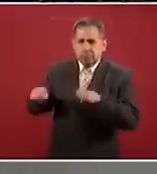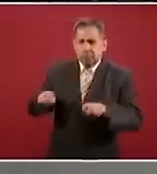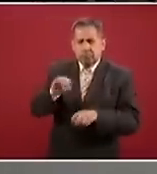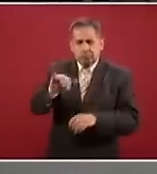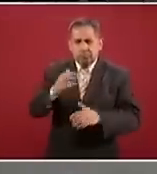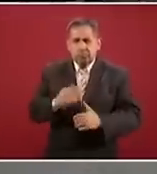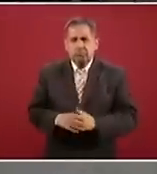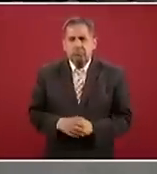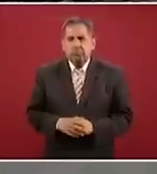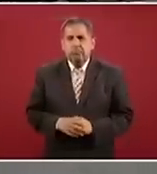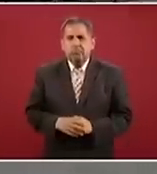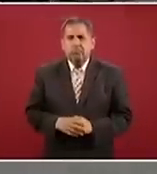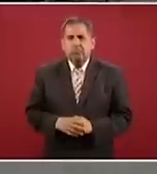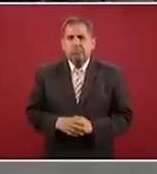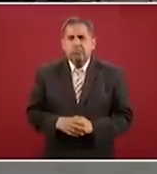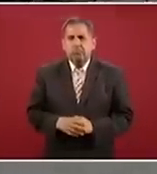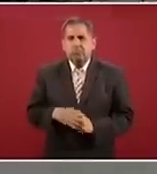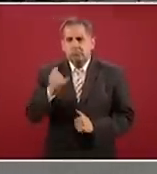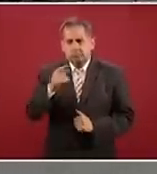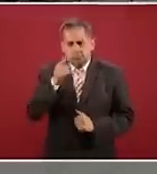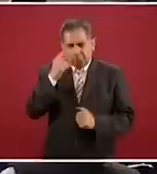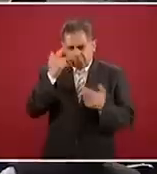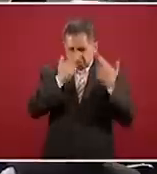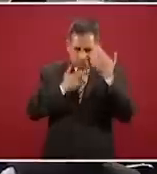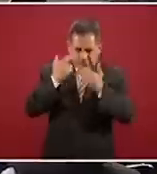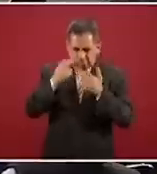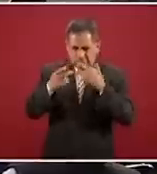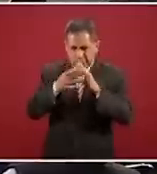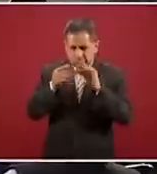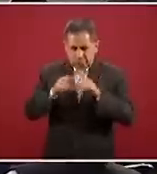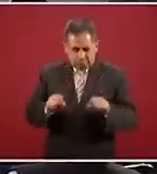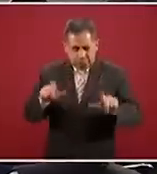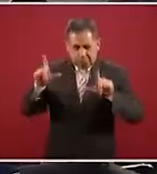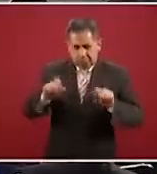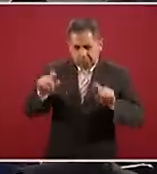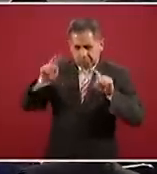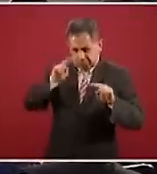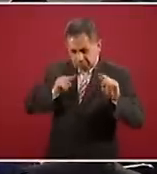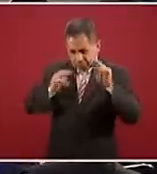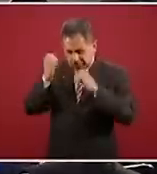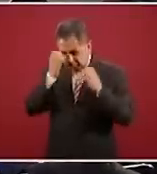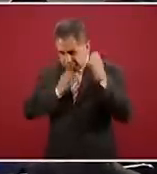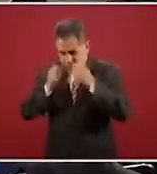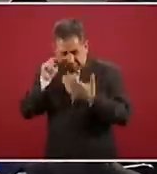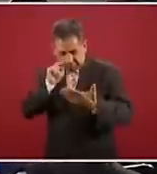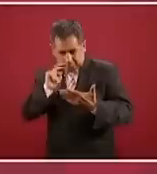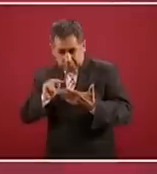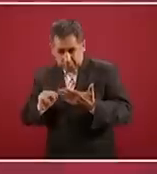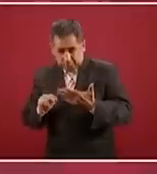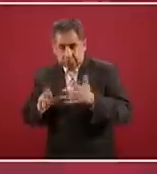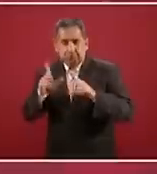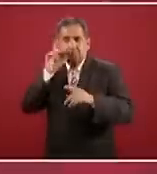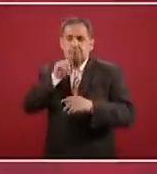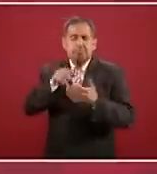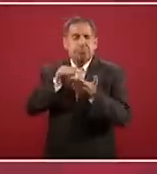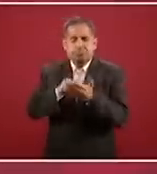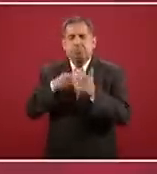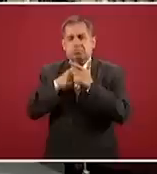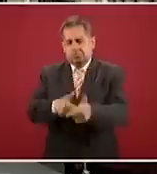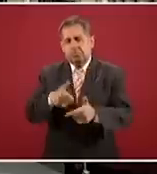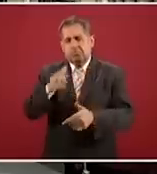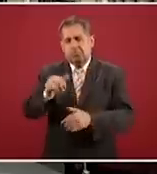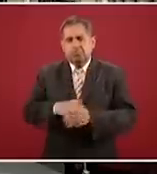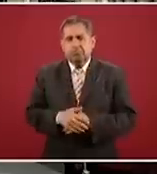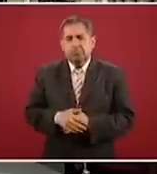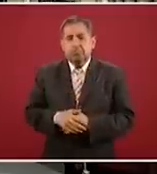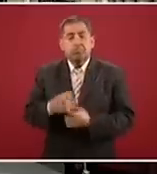Sí, y revisan todos los documentos y mañana le seguimos.